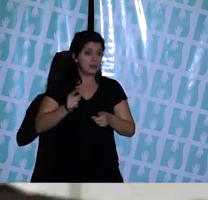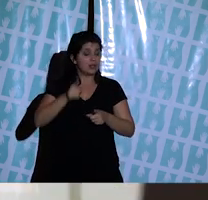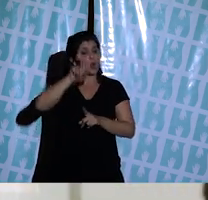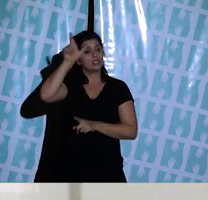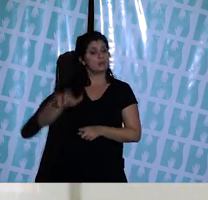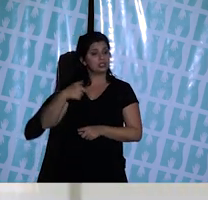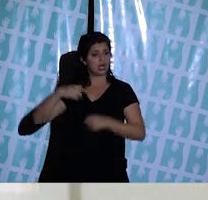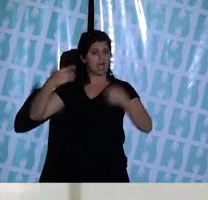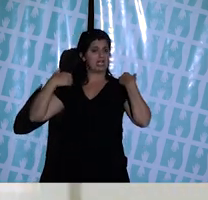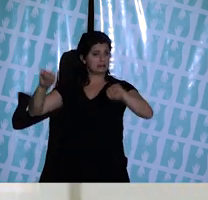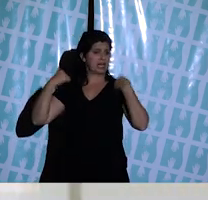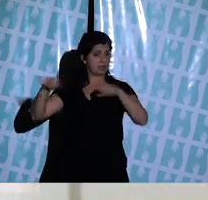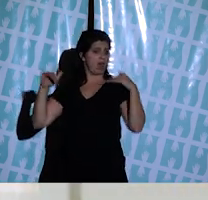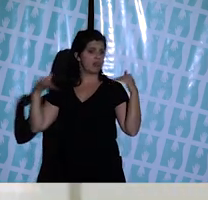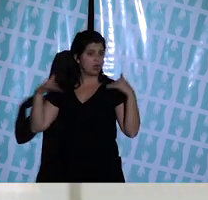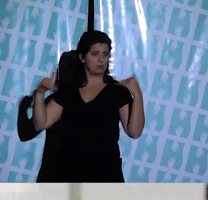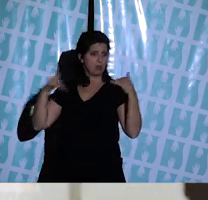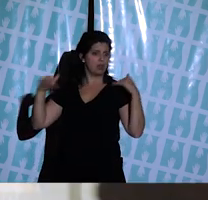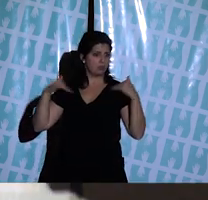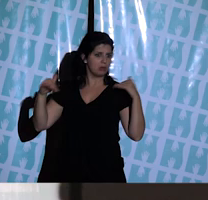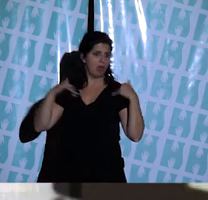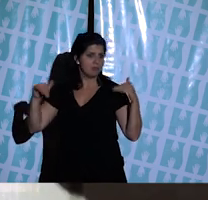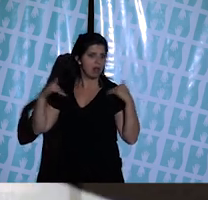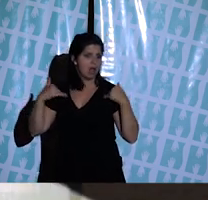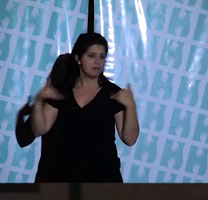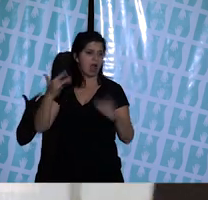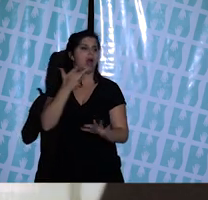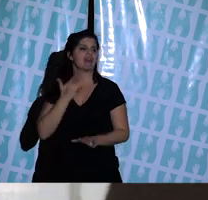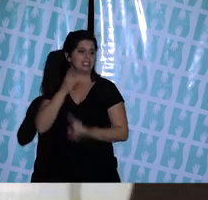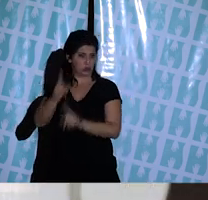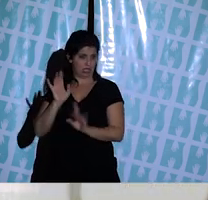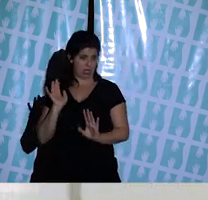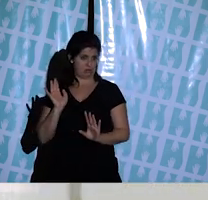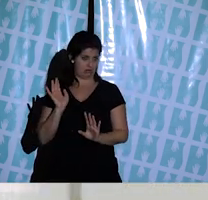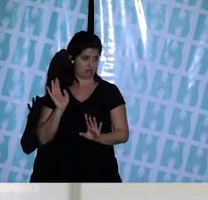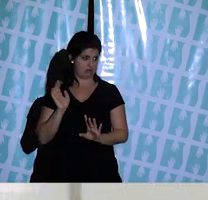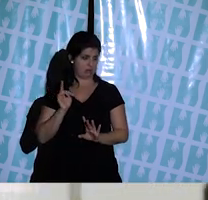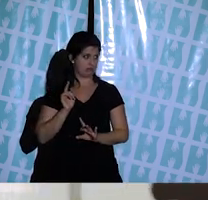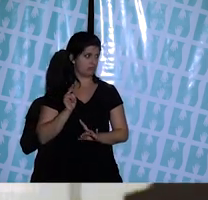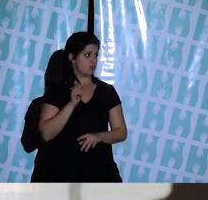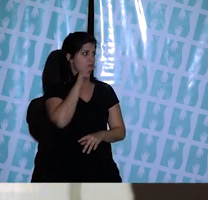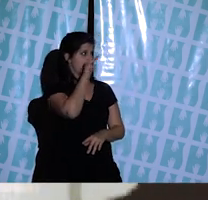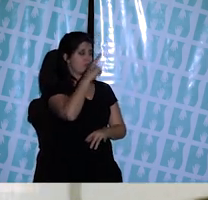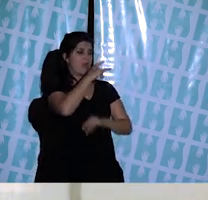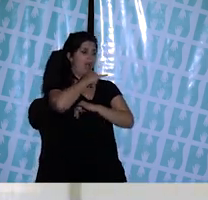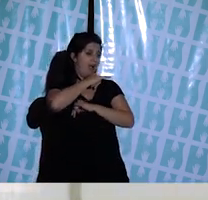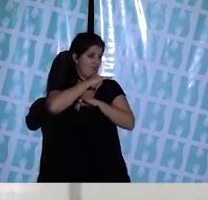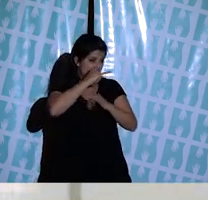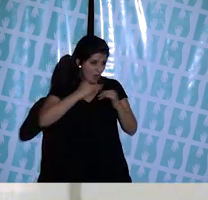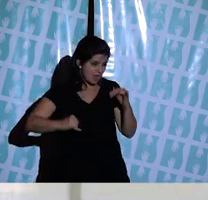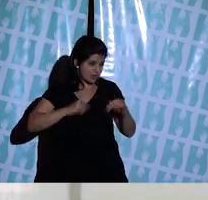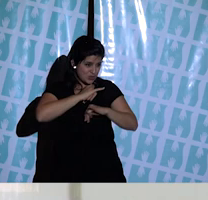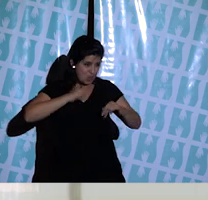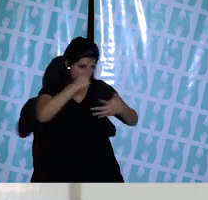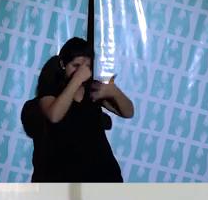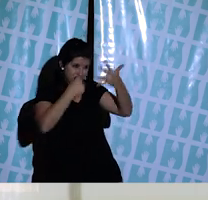esto? Bueno, entonces, nosotros hacemos el diagnóstico teniendo en cuenta estos datos. Ese es el diagnóstico clásico.